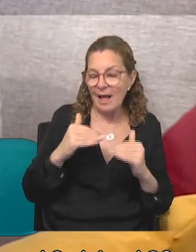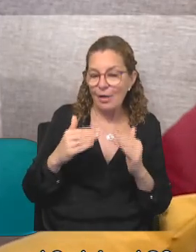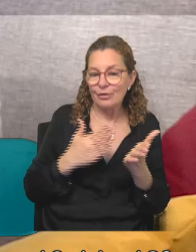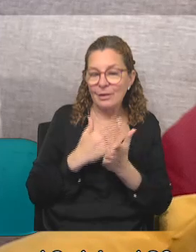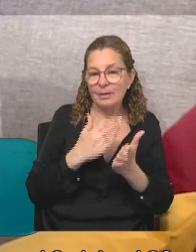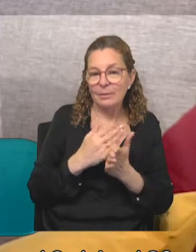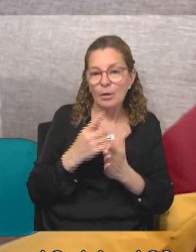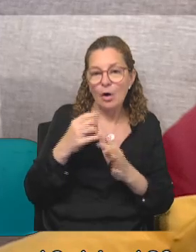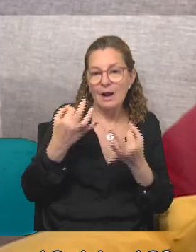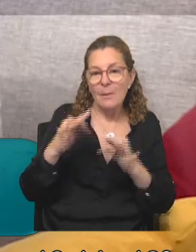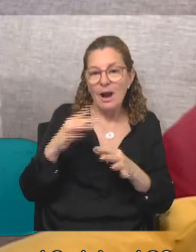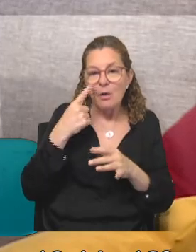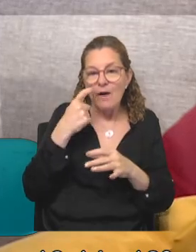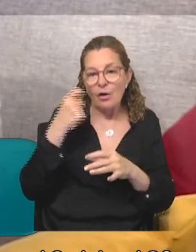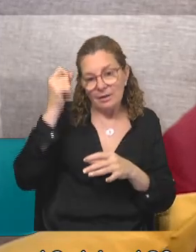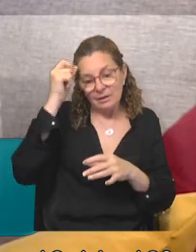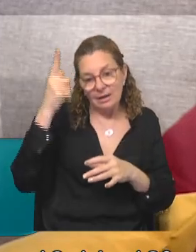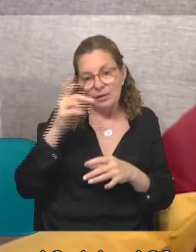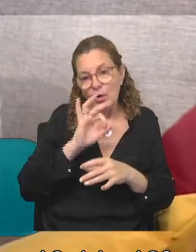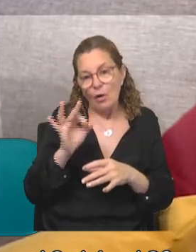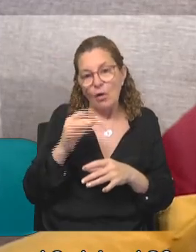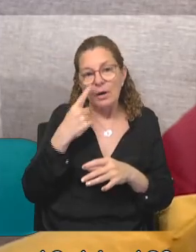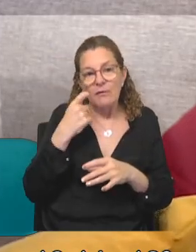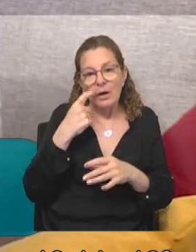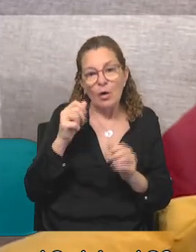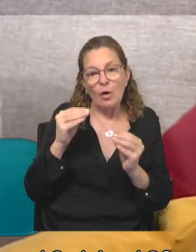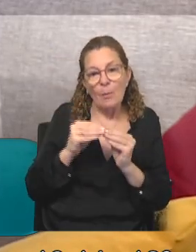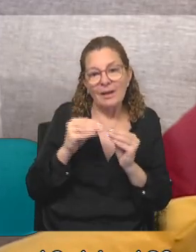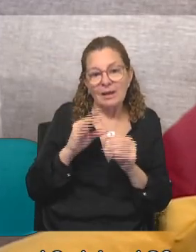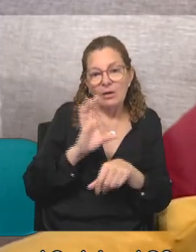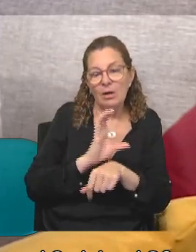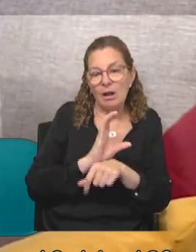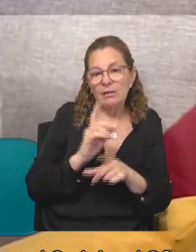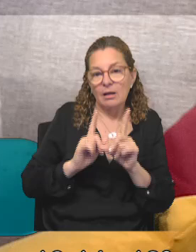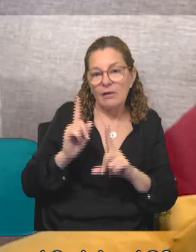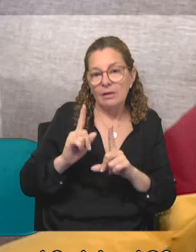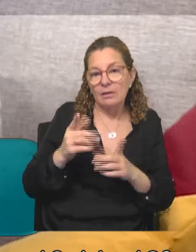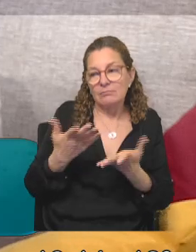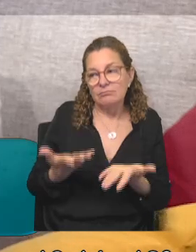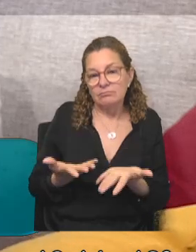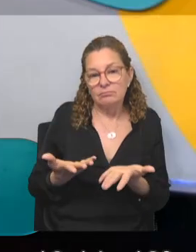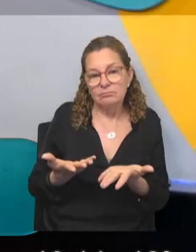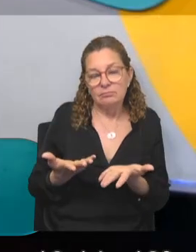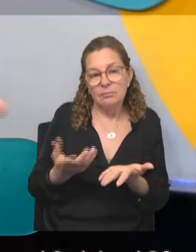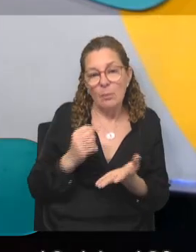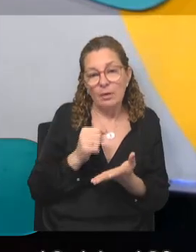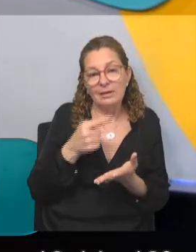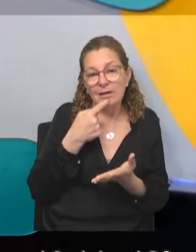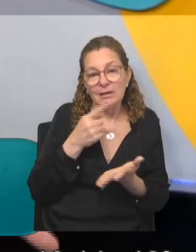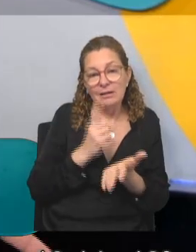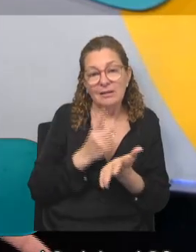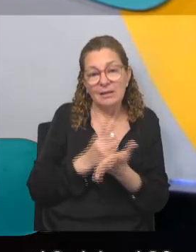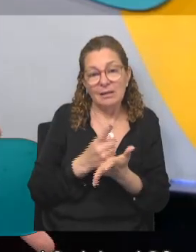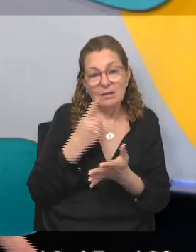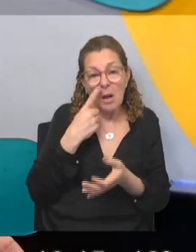constantemente con el hermano que era el inteligente o con el varón, el compañero de clase que a veces se da. Así que puede tener la patología de la exigencia también